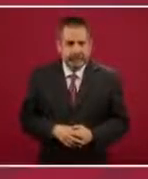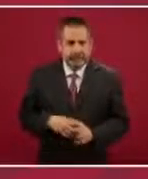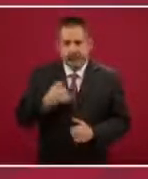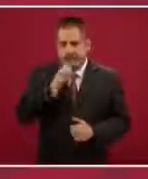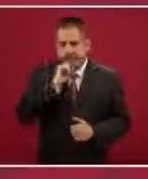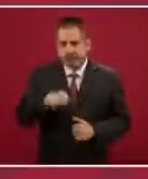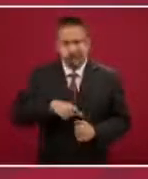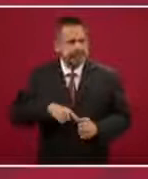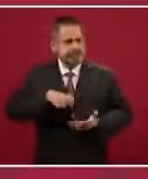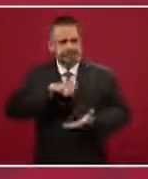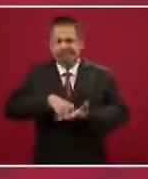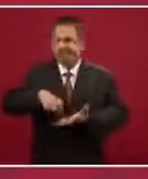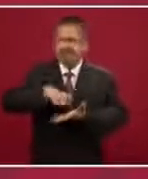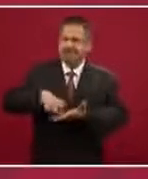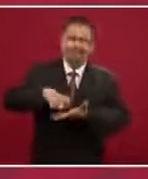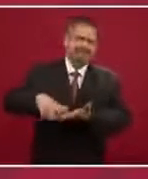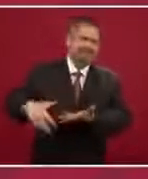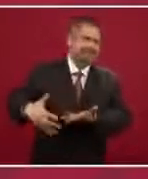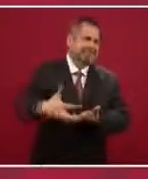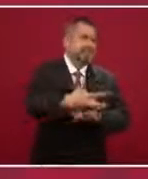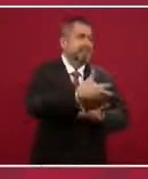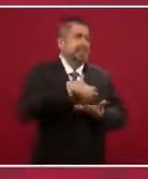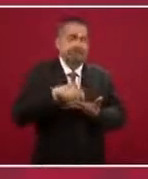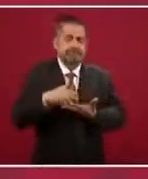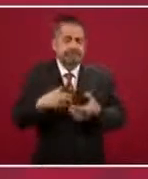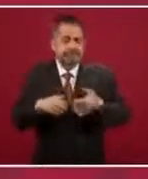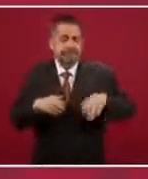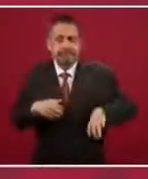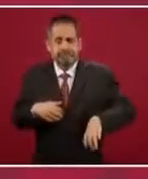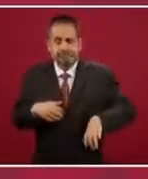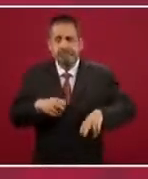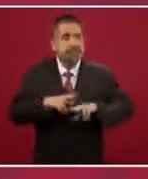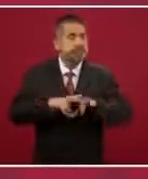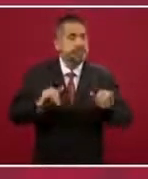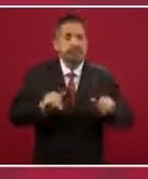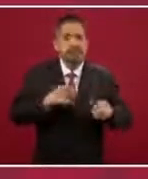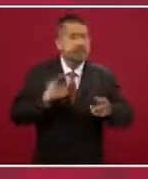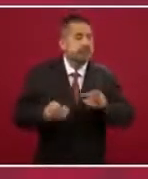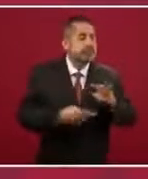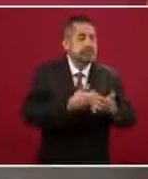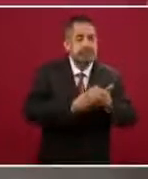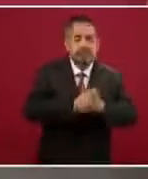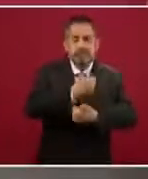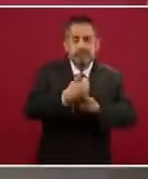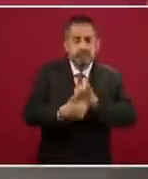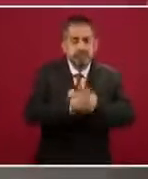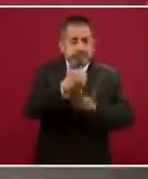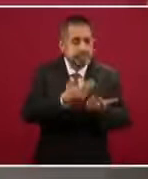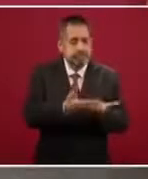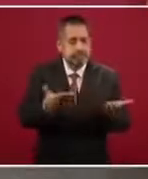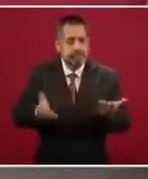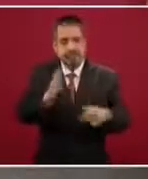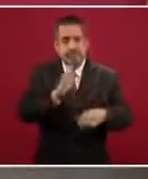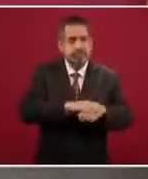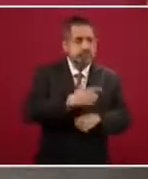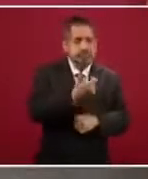y compraban cosas sin licitar, 2, 3 veces más